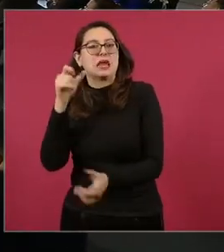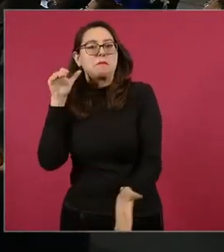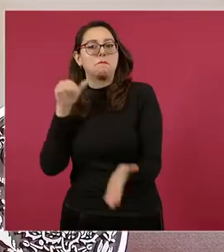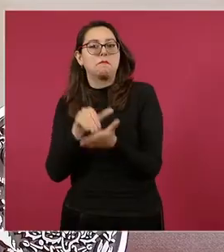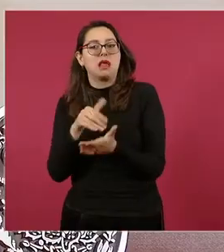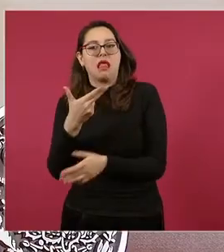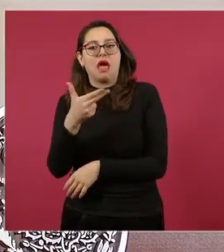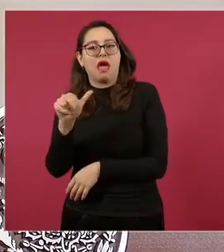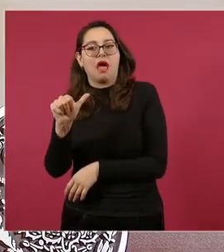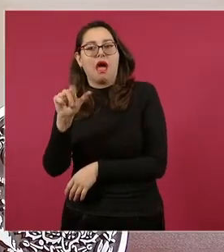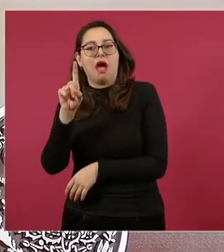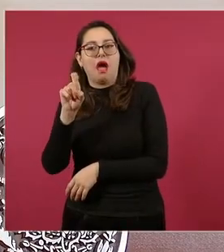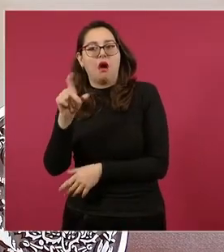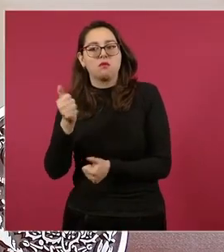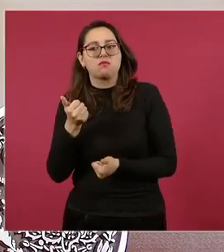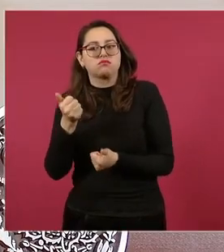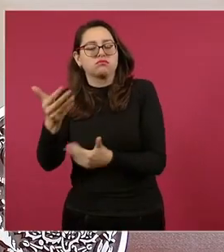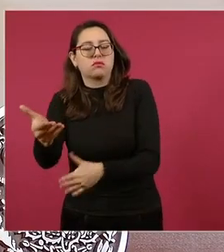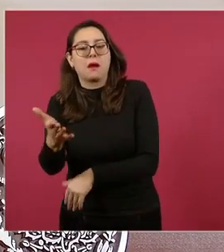Sonora, Sinaloa,